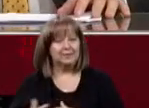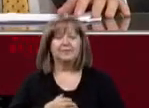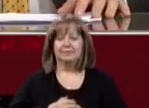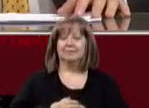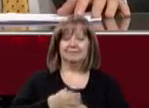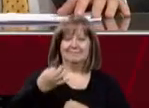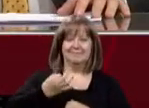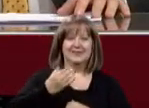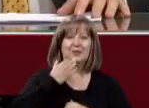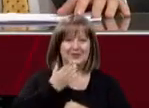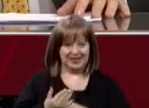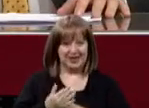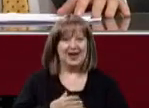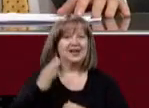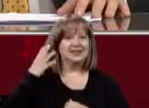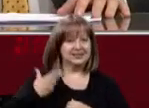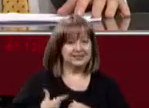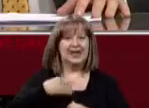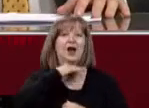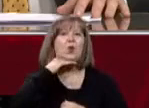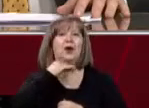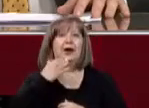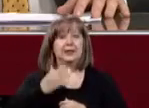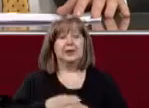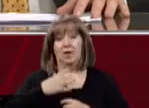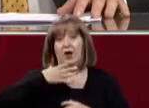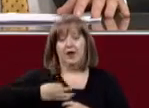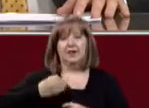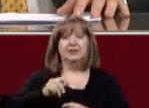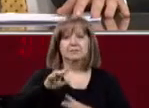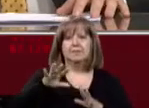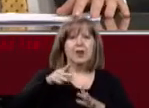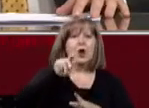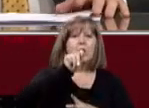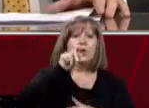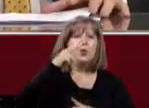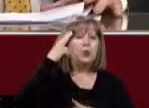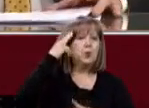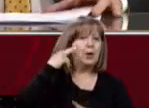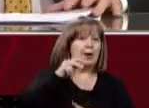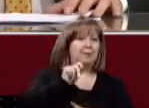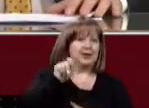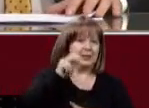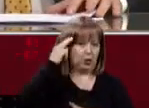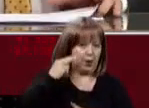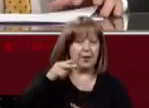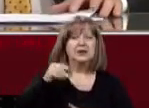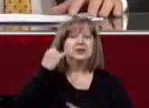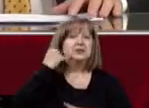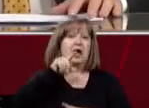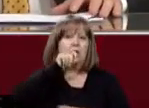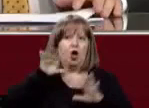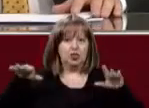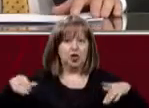Muchísimas gracias, Gisela y Julián. Es así, hace 9 meses que el cóndor luce decapitado por